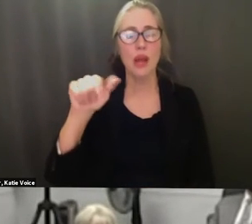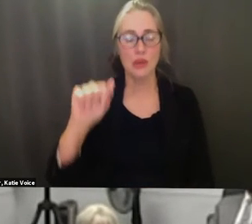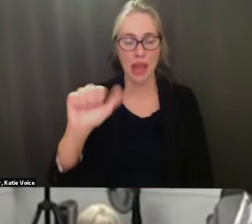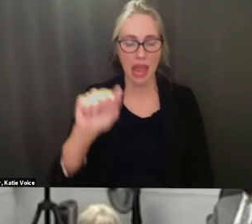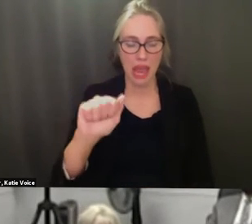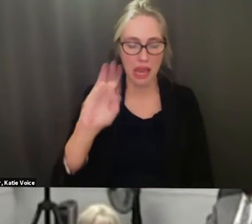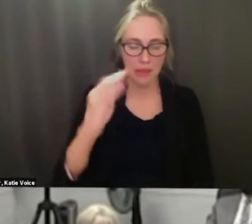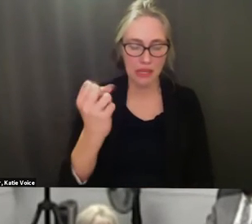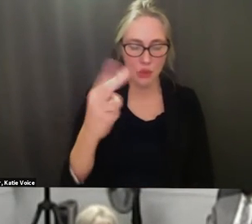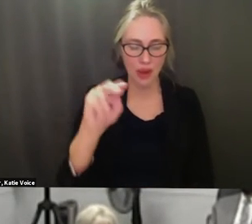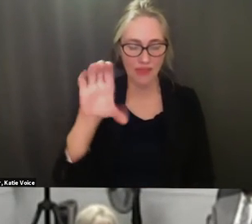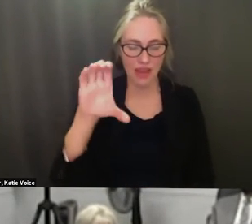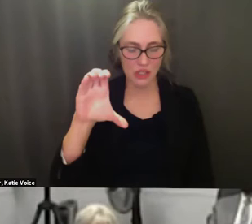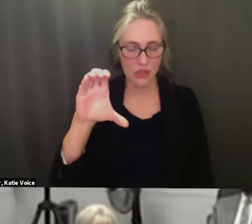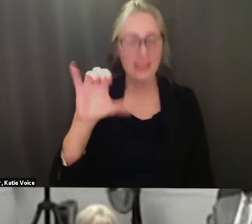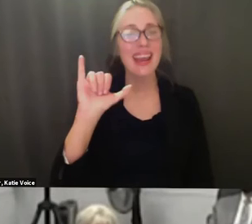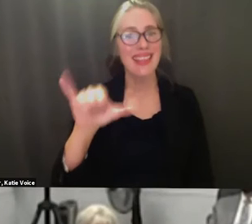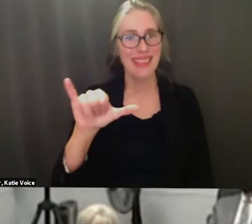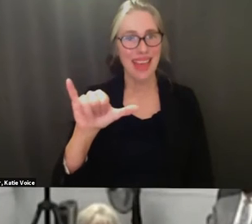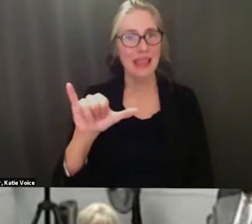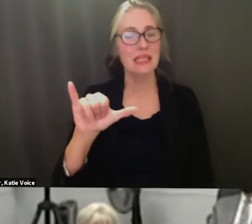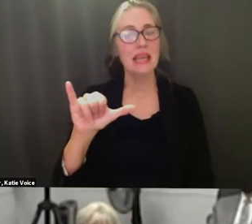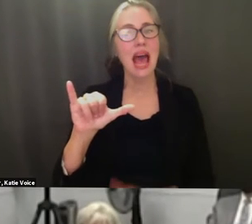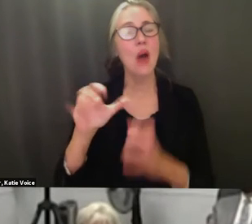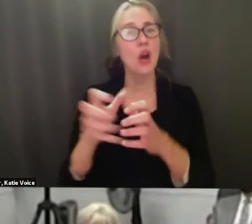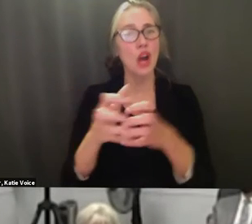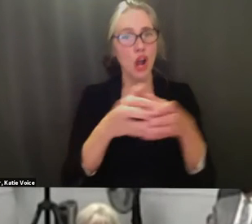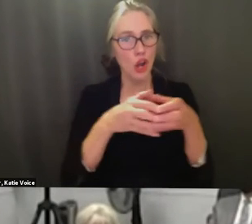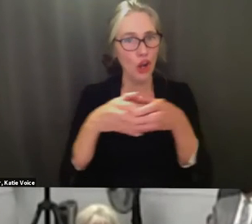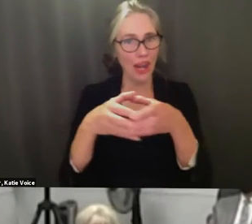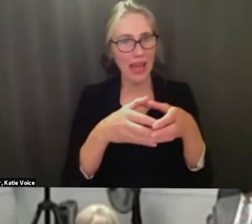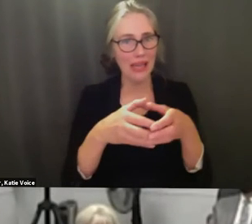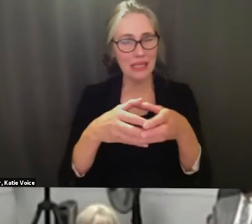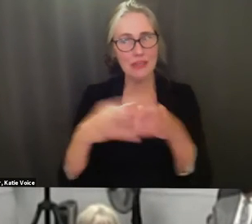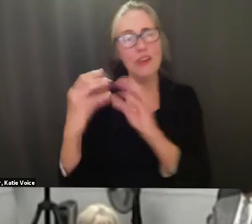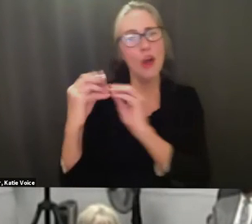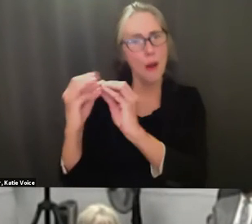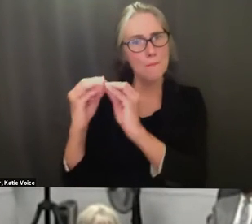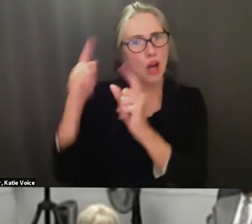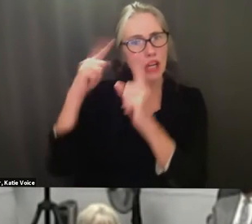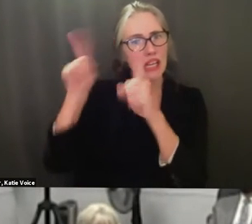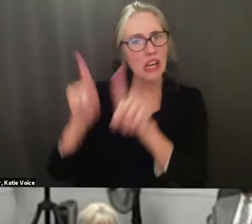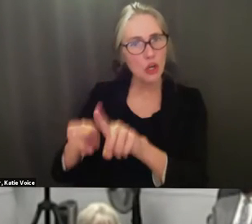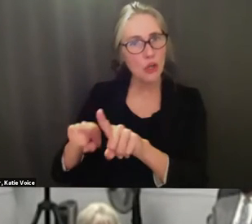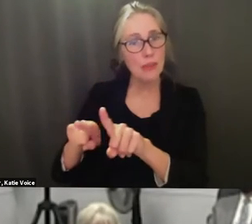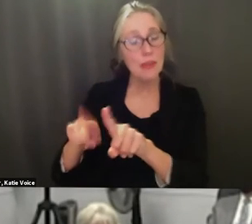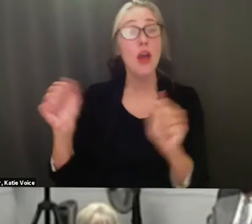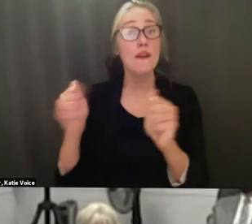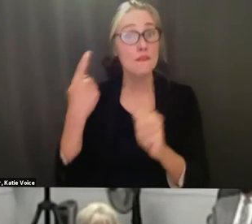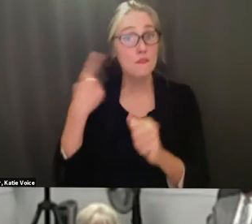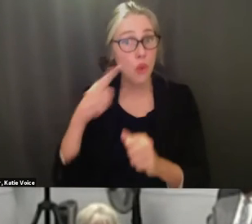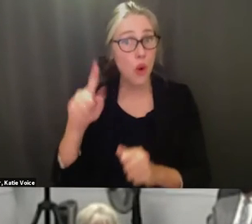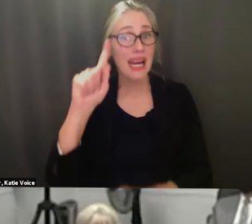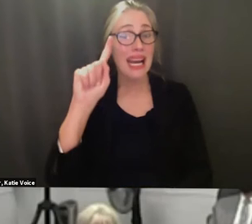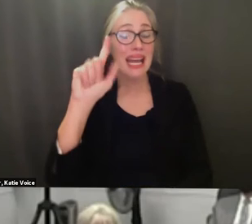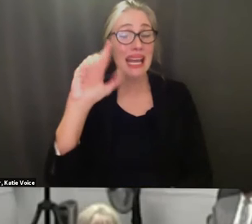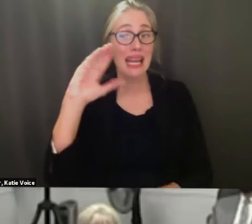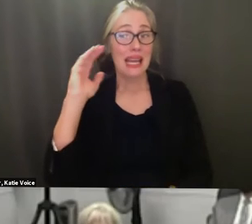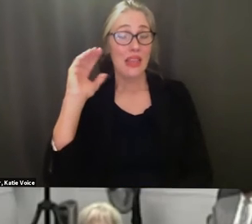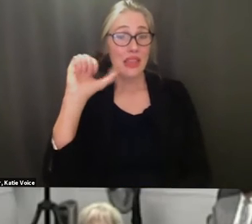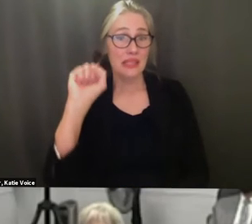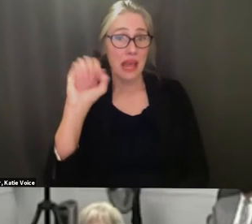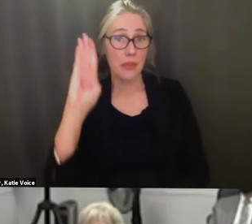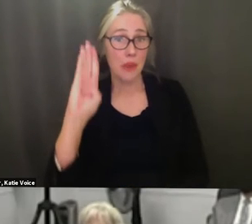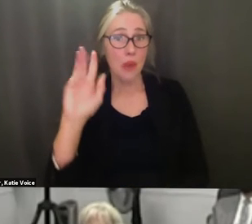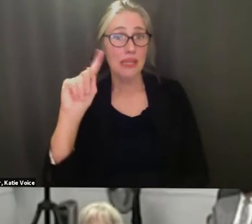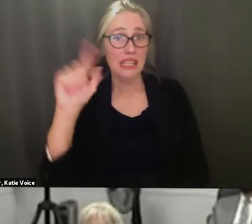1200, es nuestro acuerdo colectivo de trabajo junto con la Asociación de Maestros de Santa Bárbara para